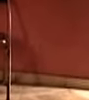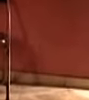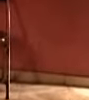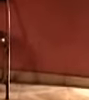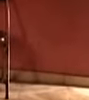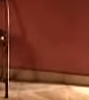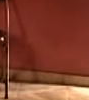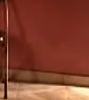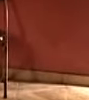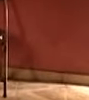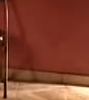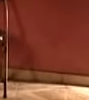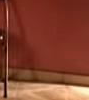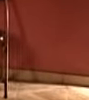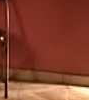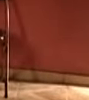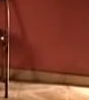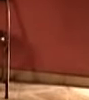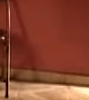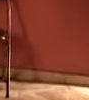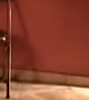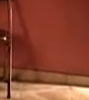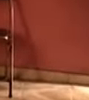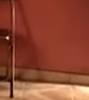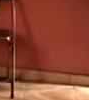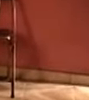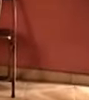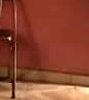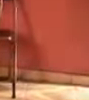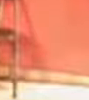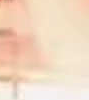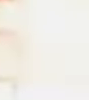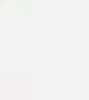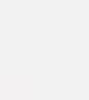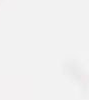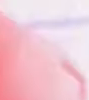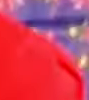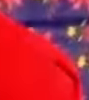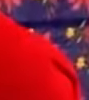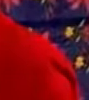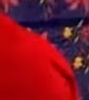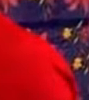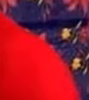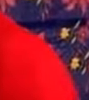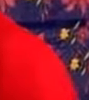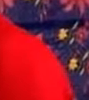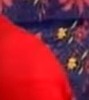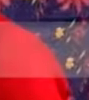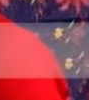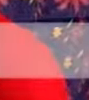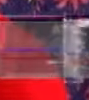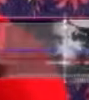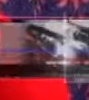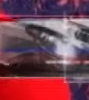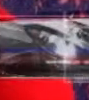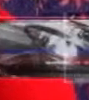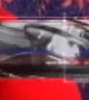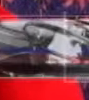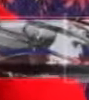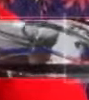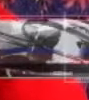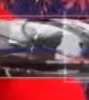dependencia. Nosotros nos preocupamos por ti y por todos los niños que viven ahí. Y derivado de que tú saliste porque sabíamos